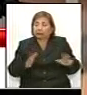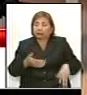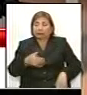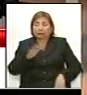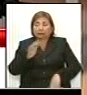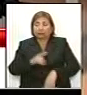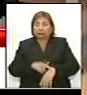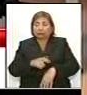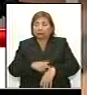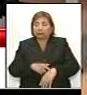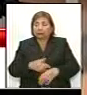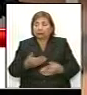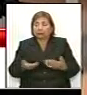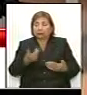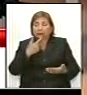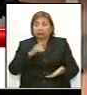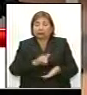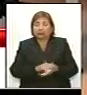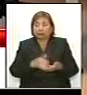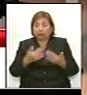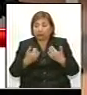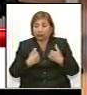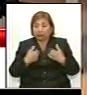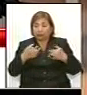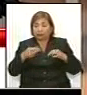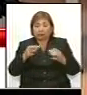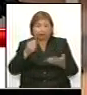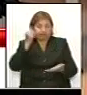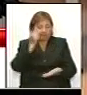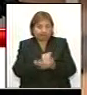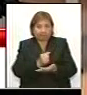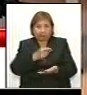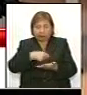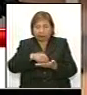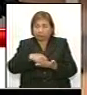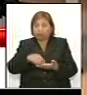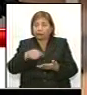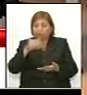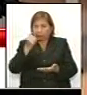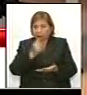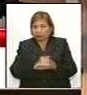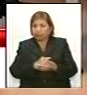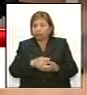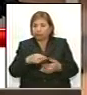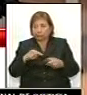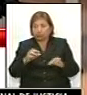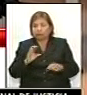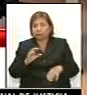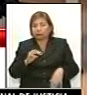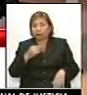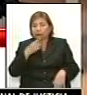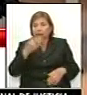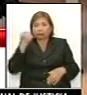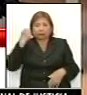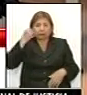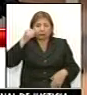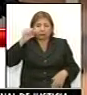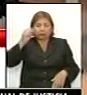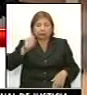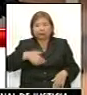momento o ahora es que teníamos que tener permiso notarial. Creo que sí teníamos que tener permiso notarial para viajar a otro